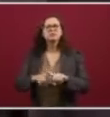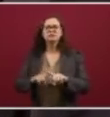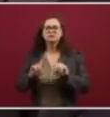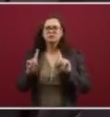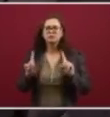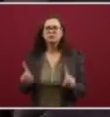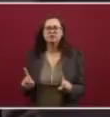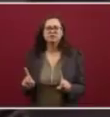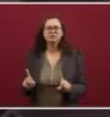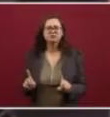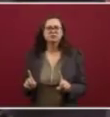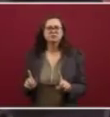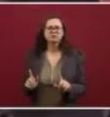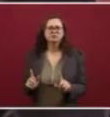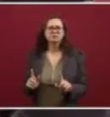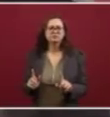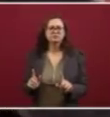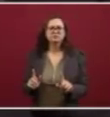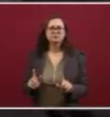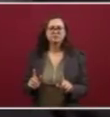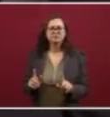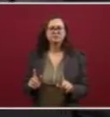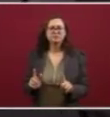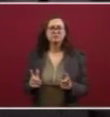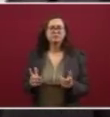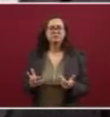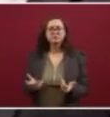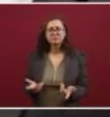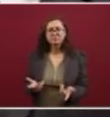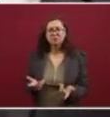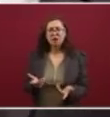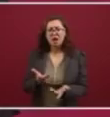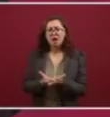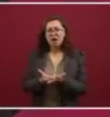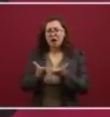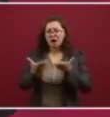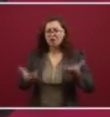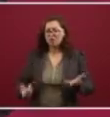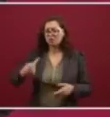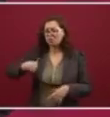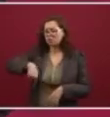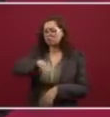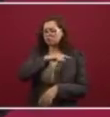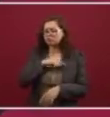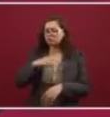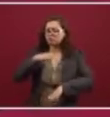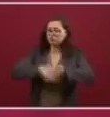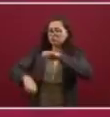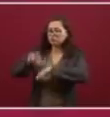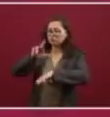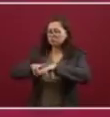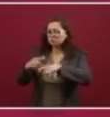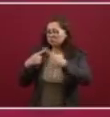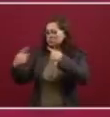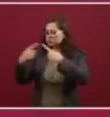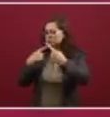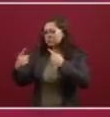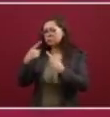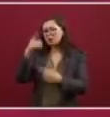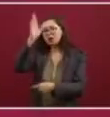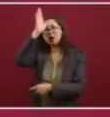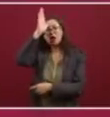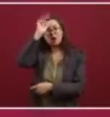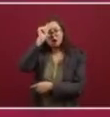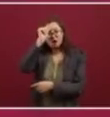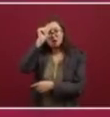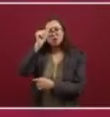En el caso de los acuerdos que estamos suscribiendo con empresarios, va